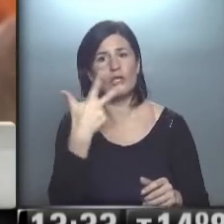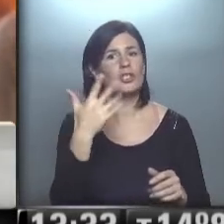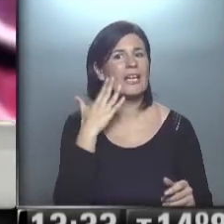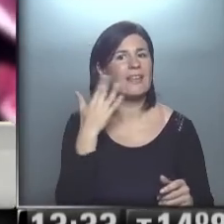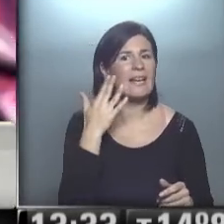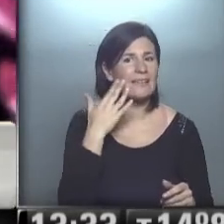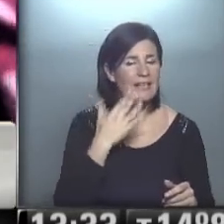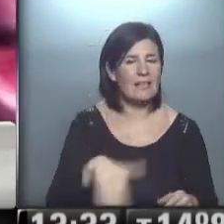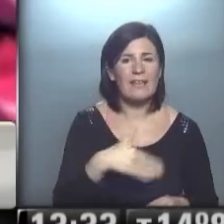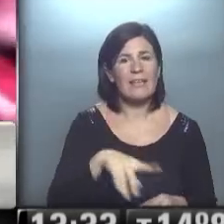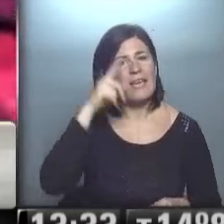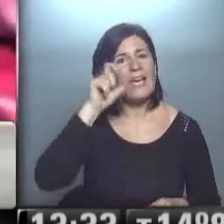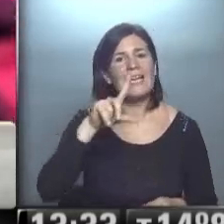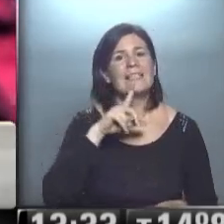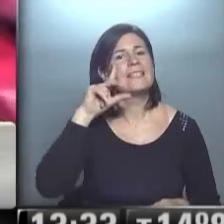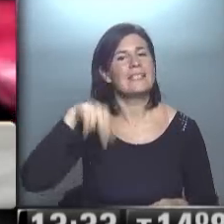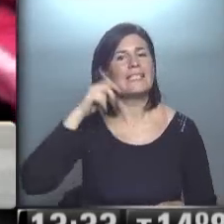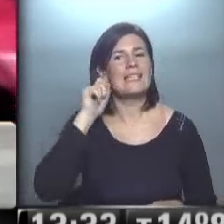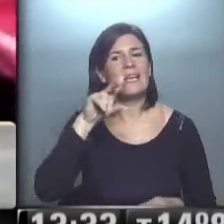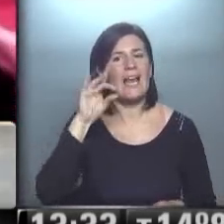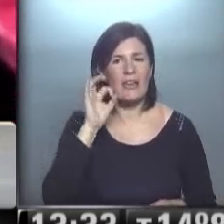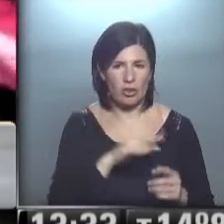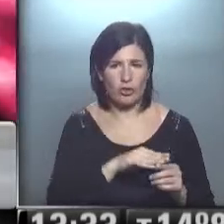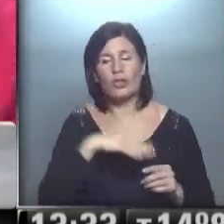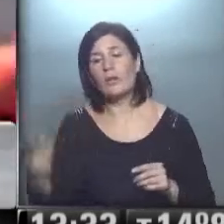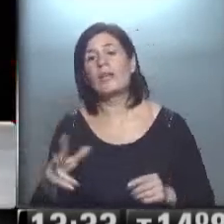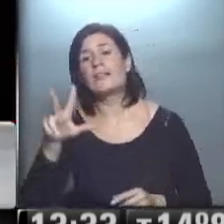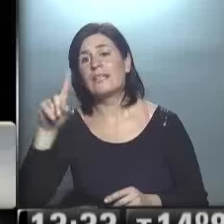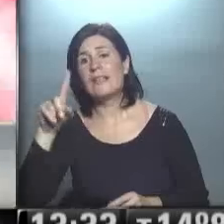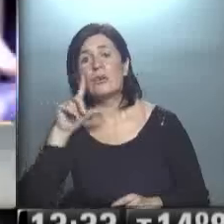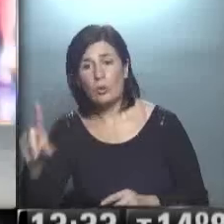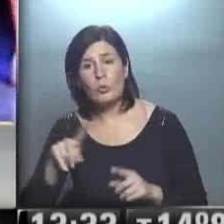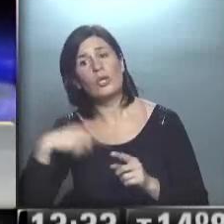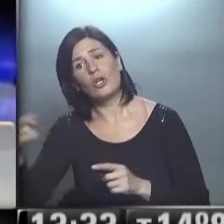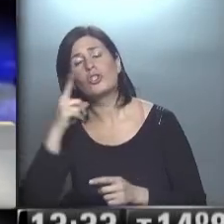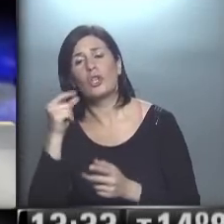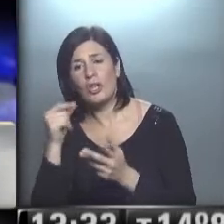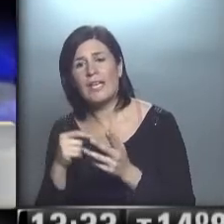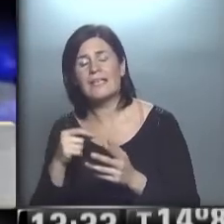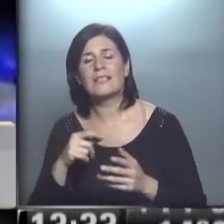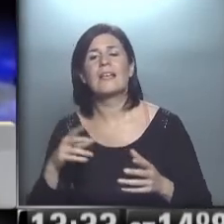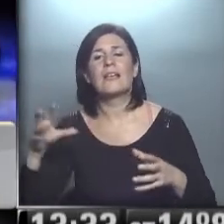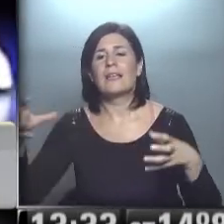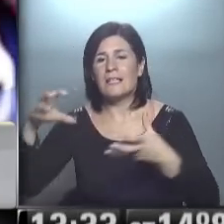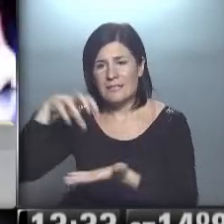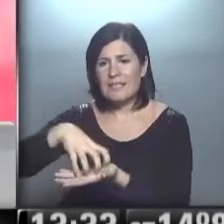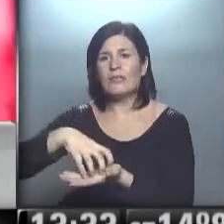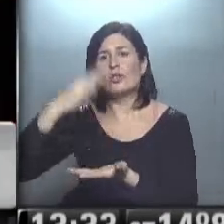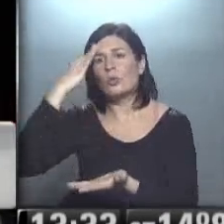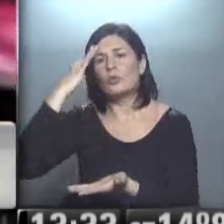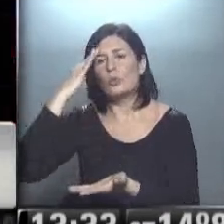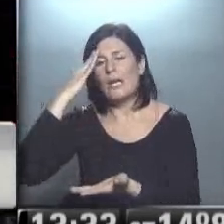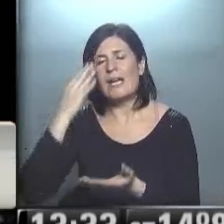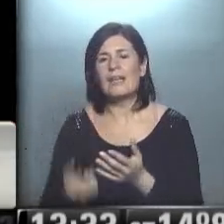Bravo al 900. Pero también después van a tener el 31 de julio y otros días en el Centro Cultural Resurgimiento, en La Paternal,